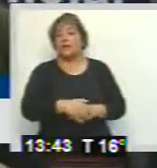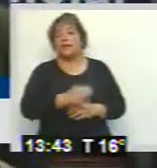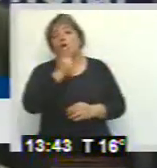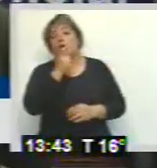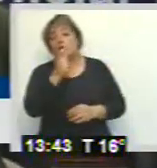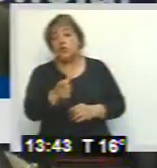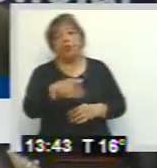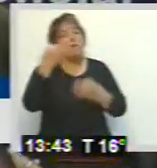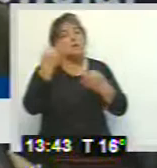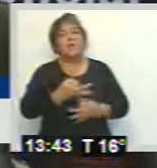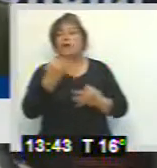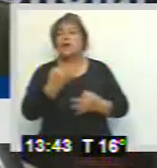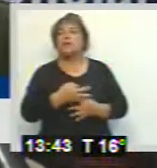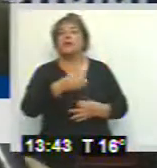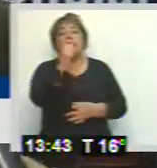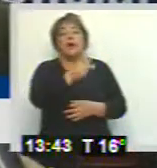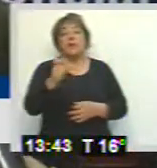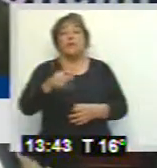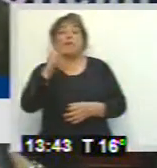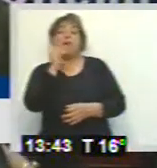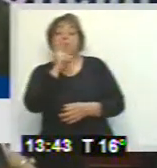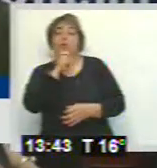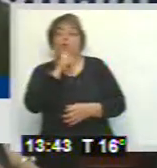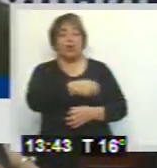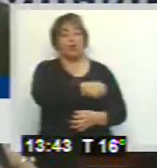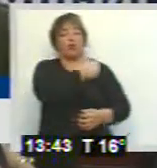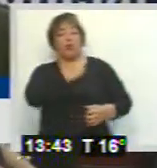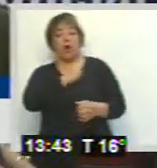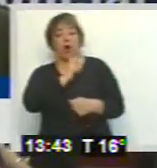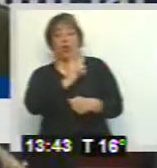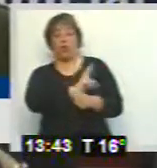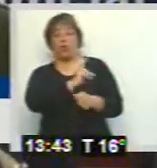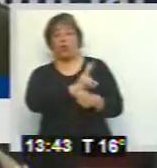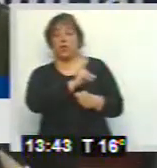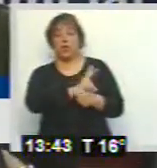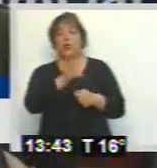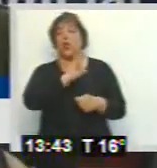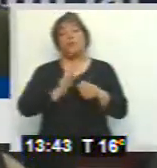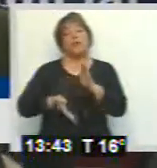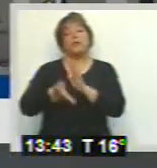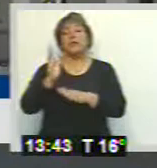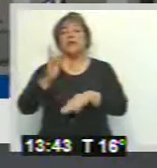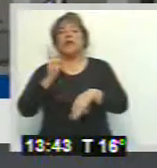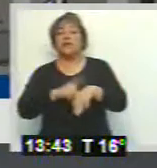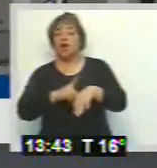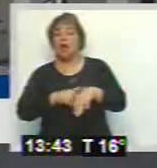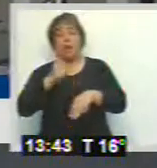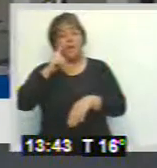recomendaciones, especialmente para personas, para las mujeres, que lleven con cuidado sus carteras o generalmente cuando salen a horarios pico, que